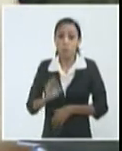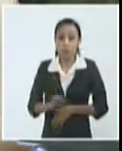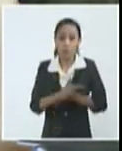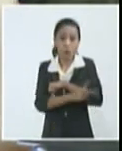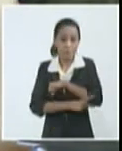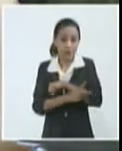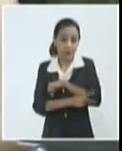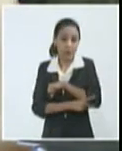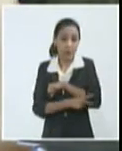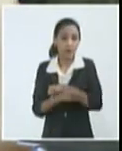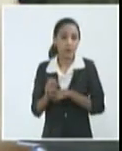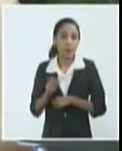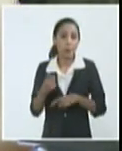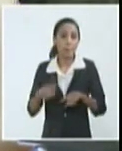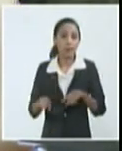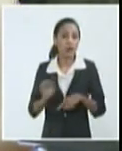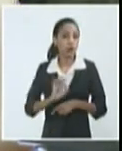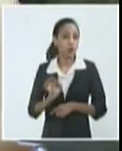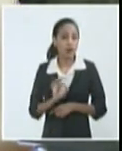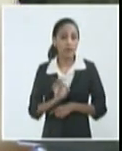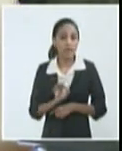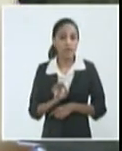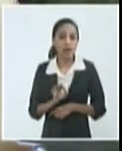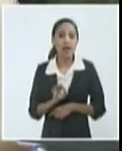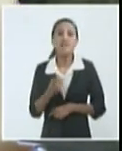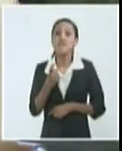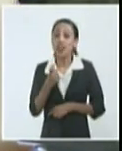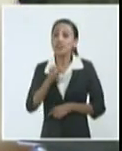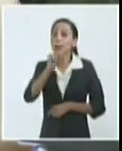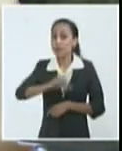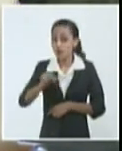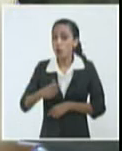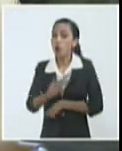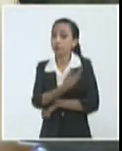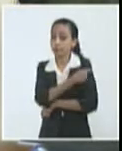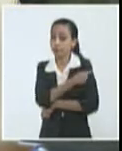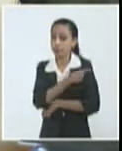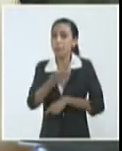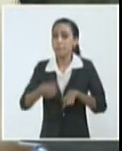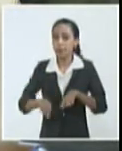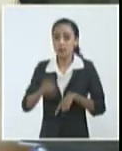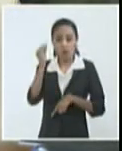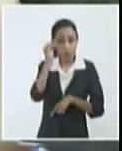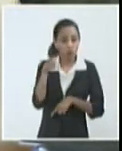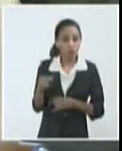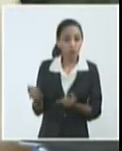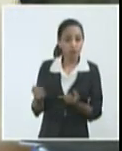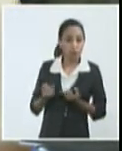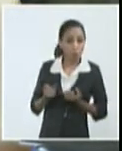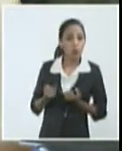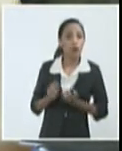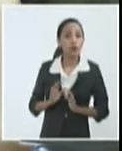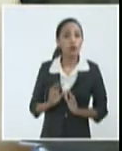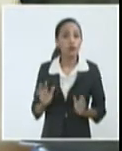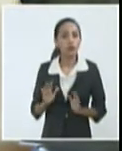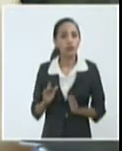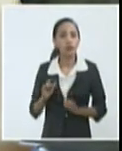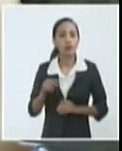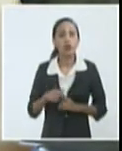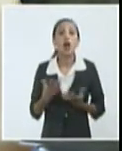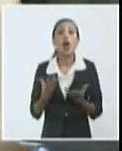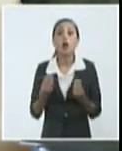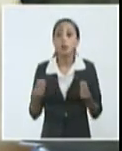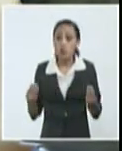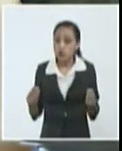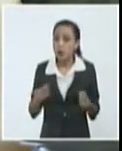está inmunizada toda la población, aunque sabemos, y usted lo ha informado, que es alto el nivel de inmunización